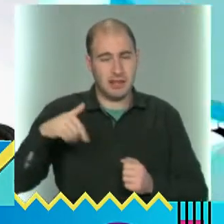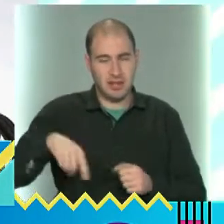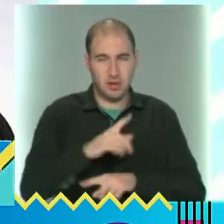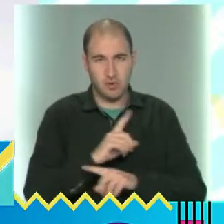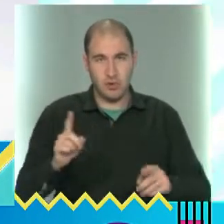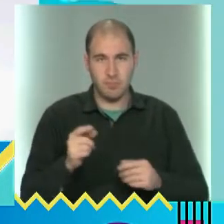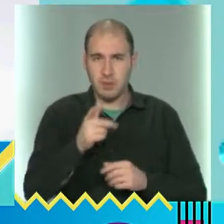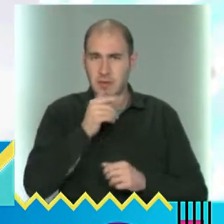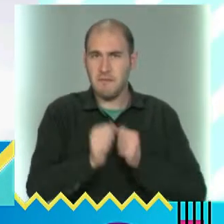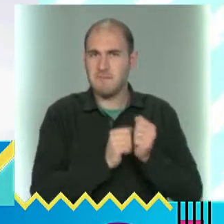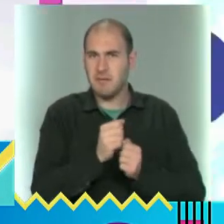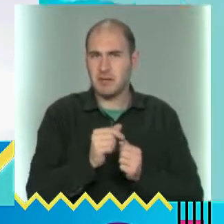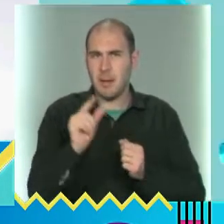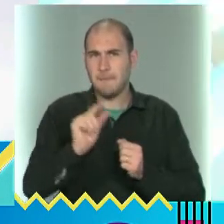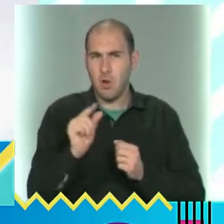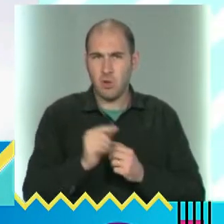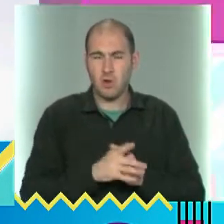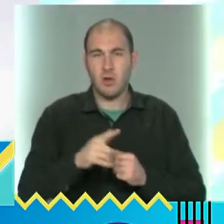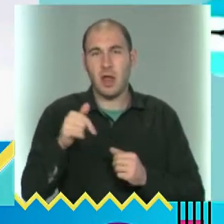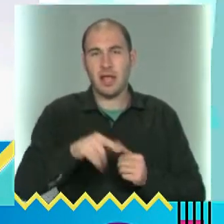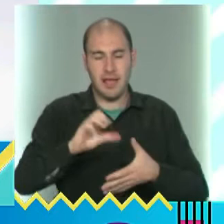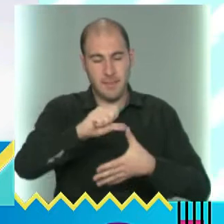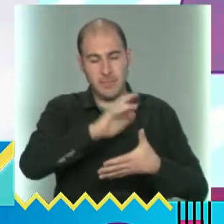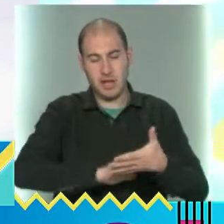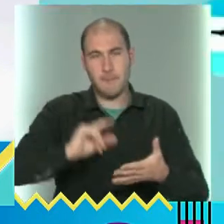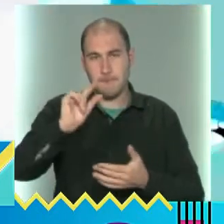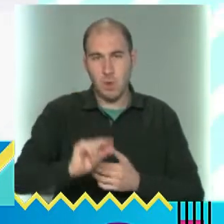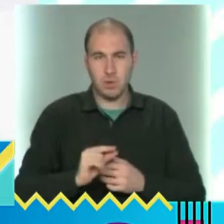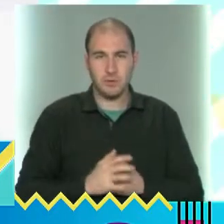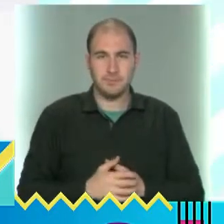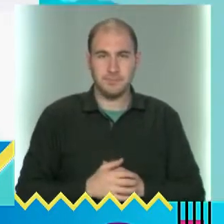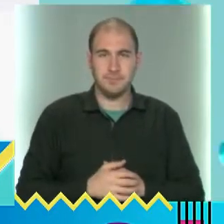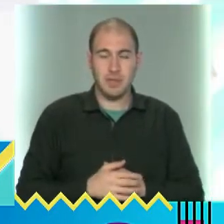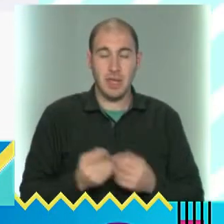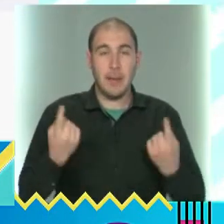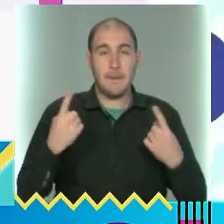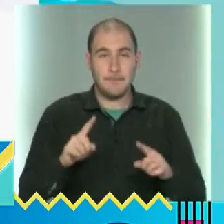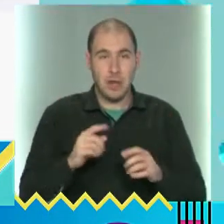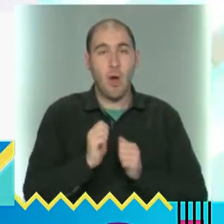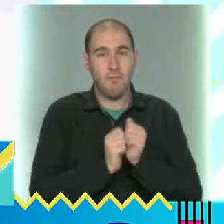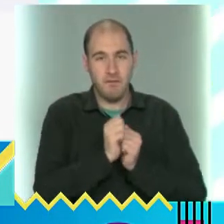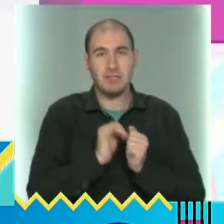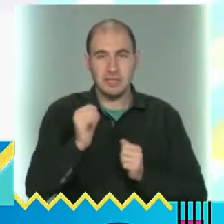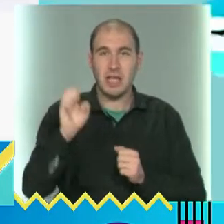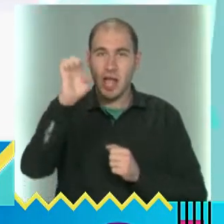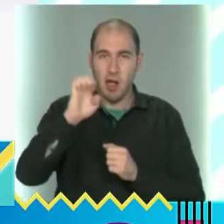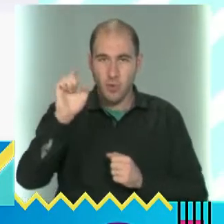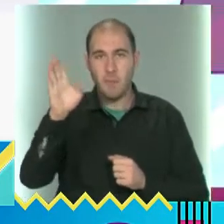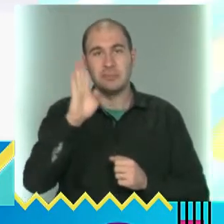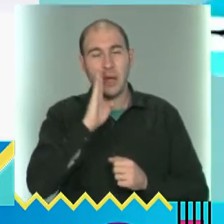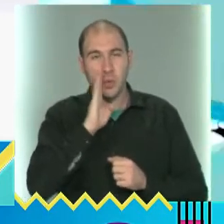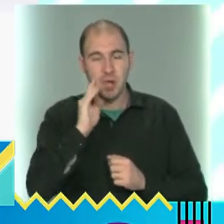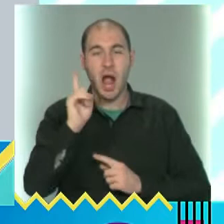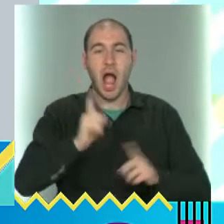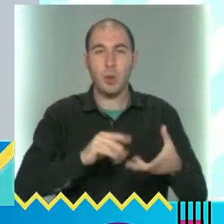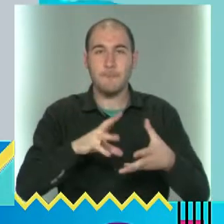que no se fabrican muchos bipedestadores en toda Latinoamérica. Pero sí se fabrican en Europa o en los Estados Unidos